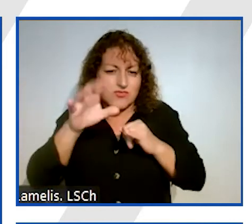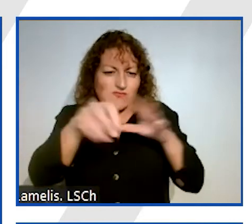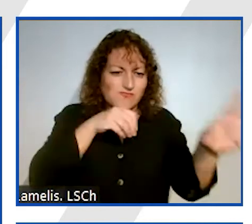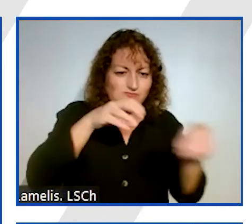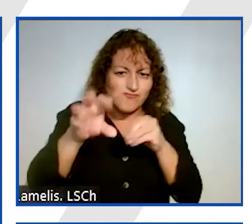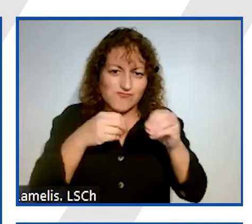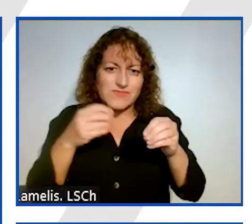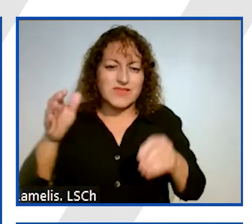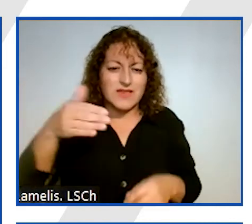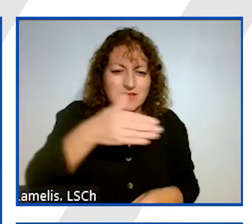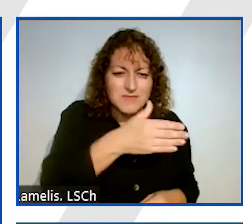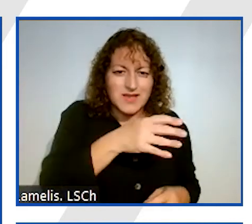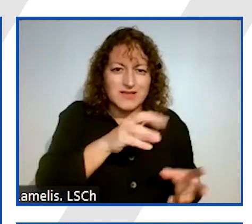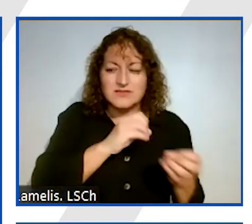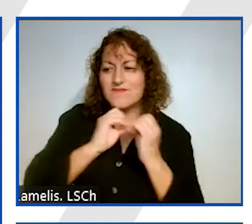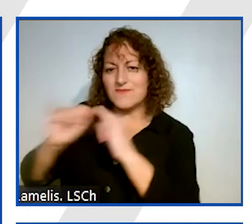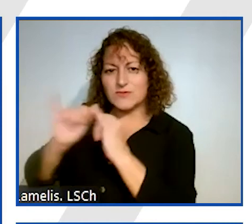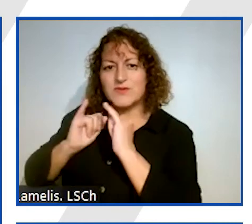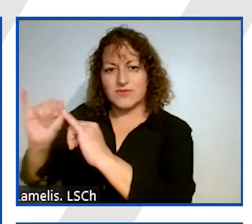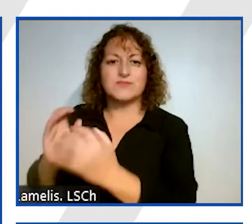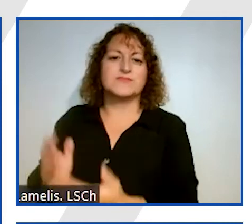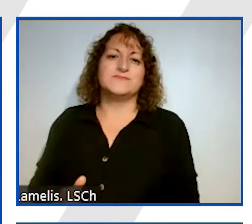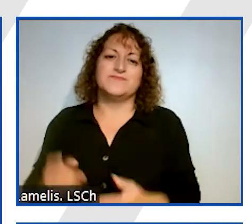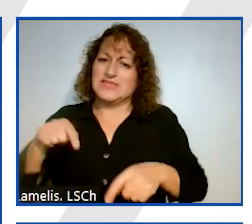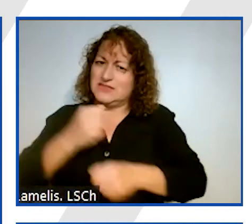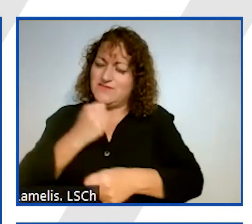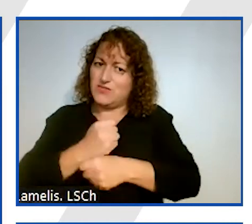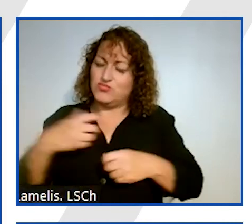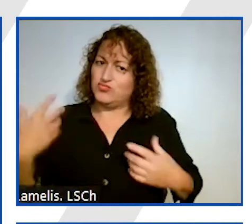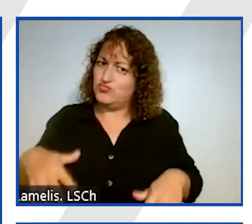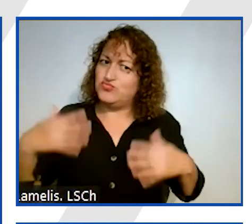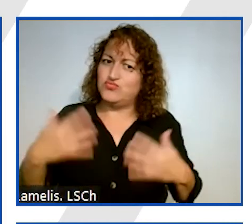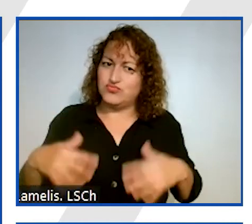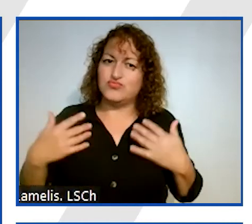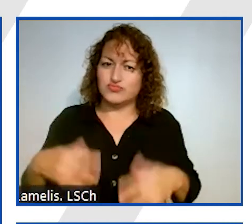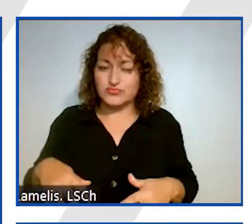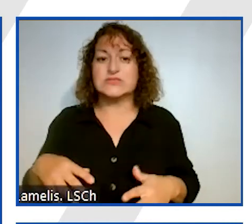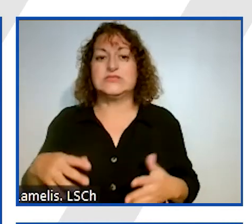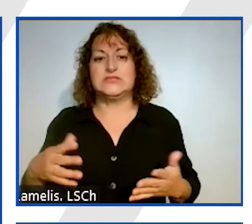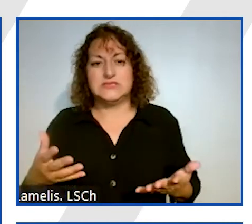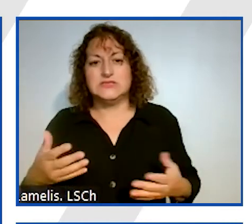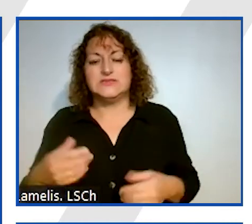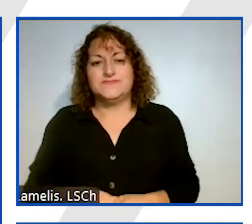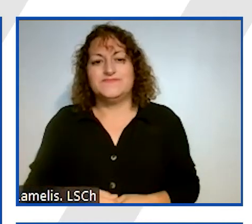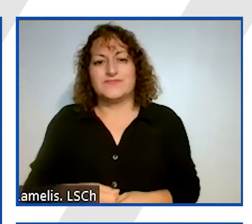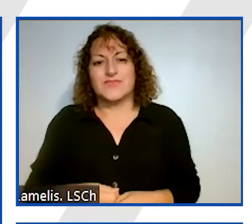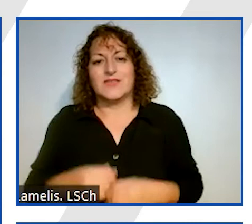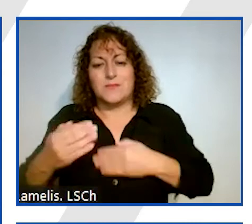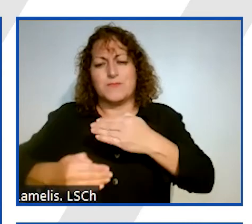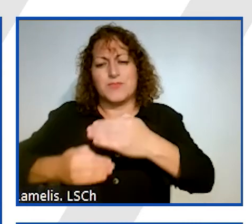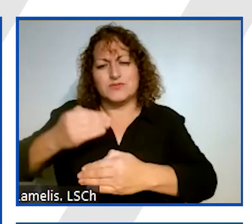animales. Entonces es un gran trabajo que se hace y porque es un proceso muy